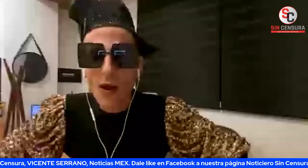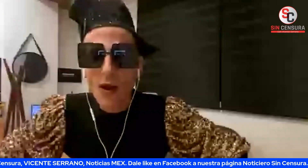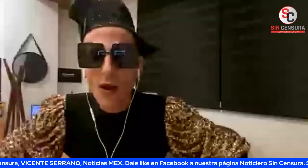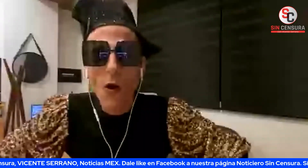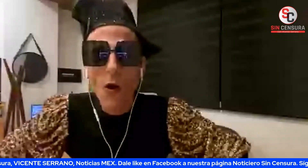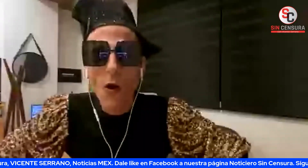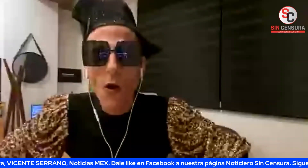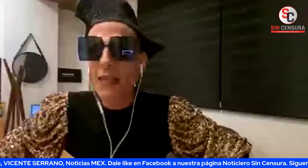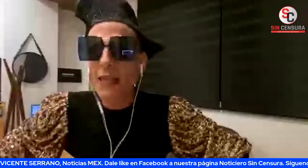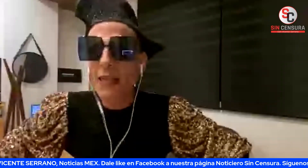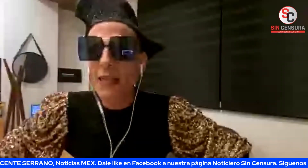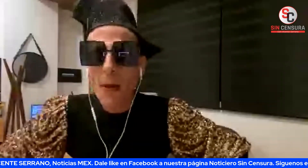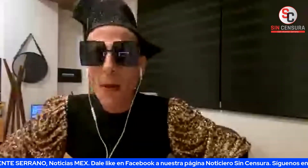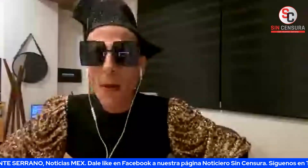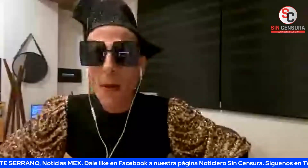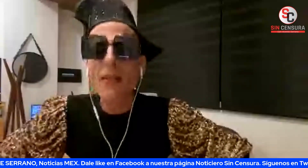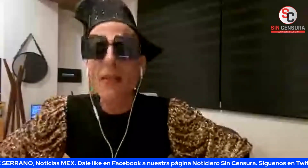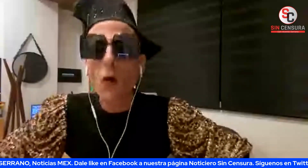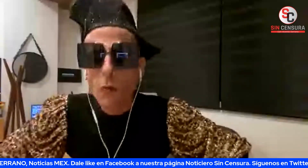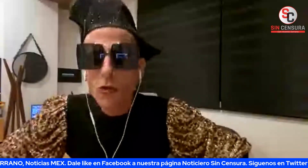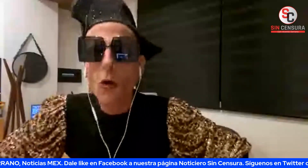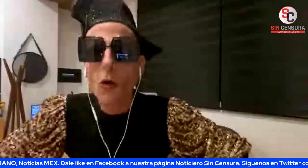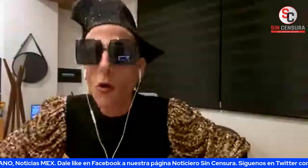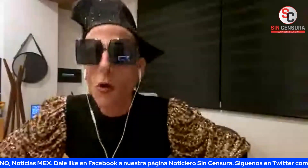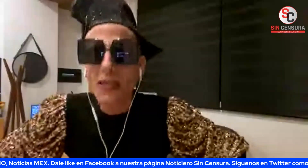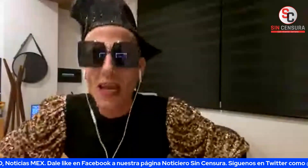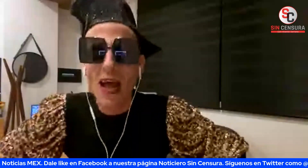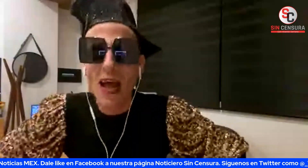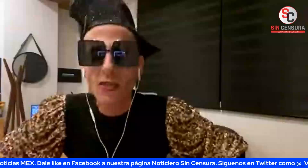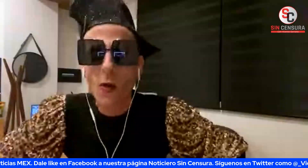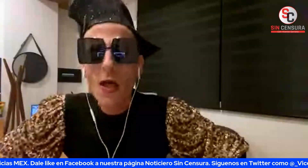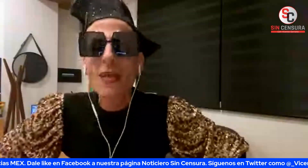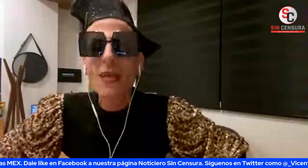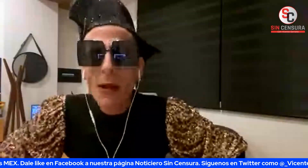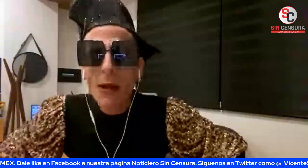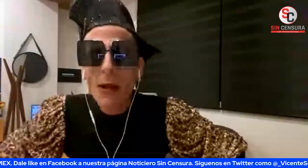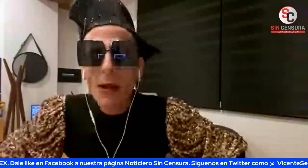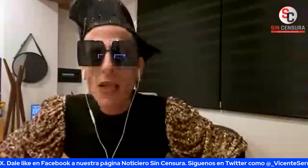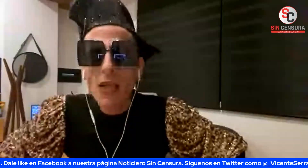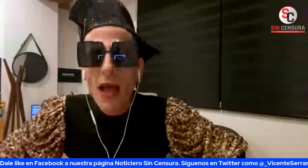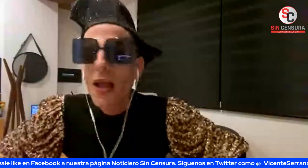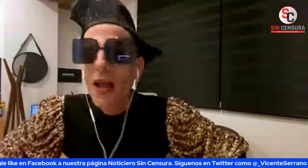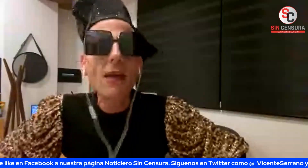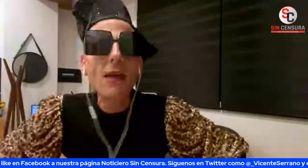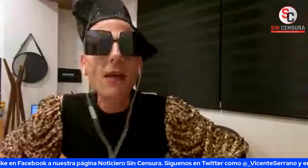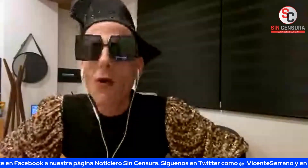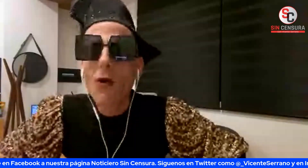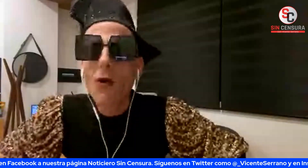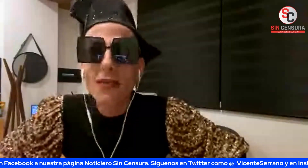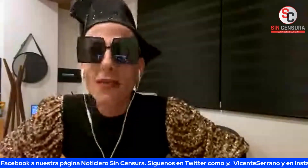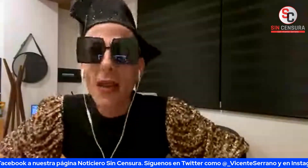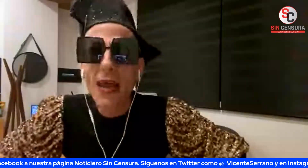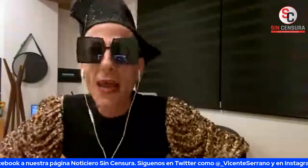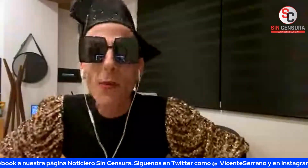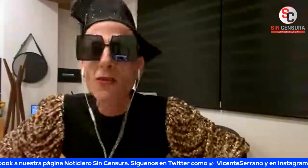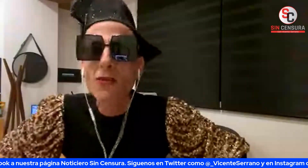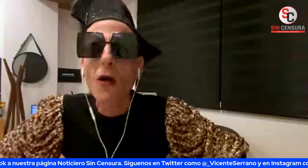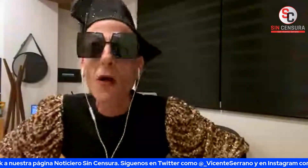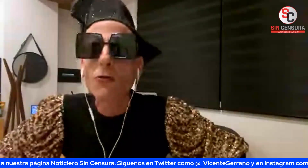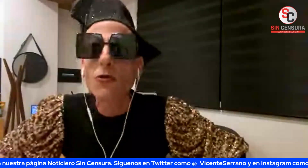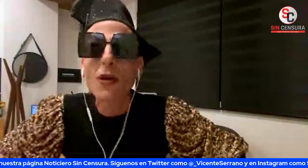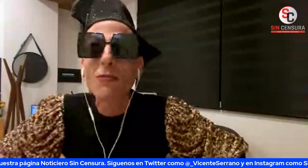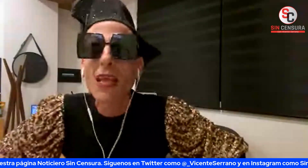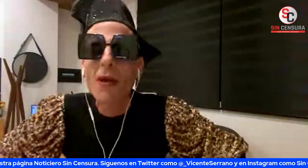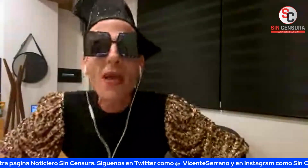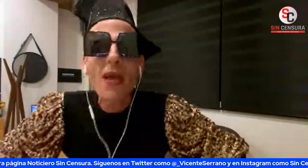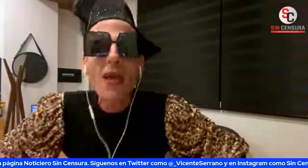buen compañero, aunque sea otro partido, le dijo, con mucho gusto hay que acelerar esto. ¿Saben una cosa? Ni van a lograr que se peleen, por eso digo que